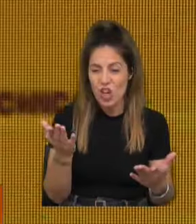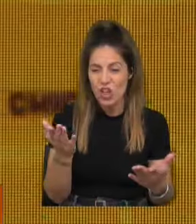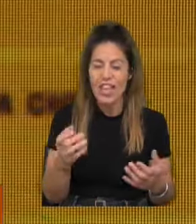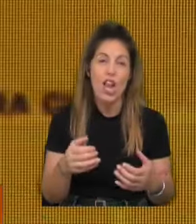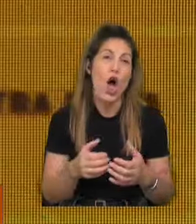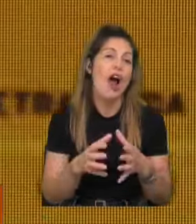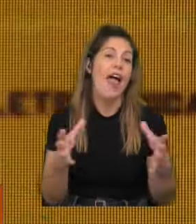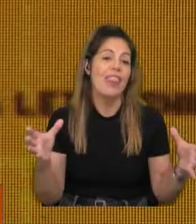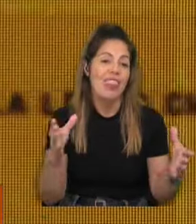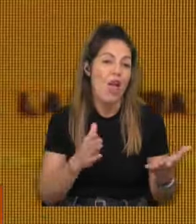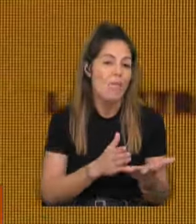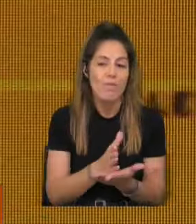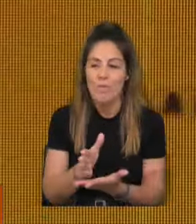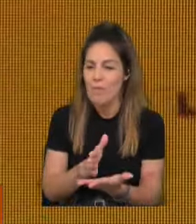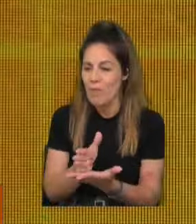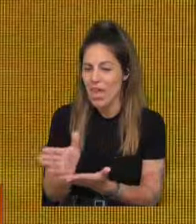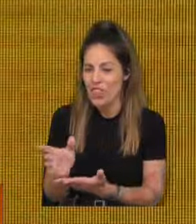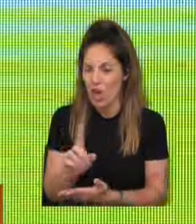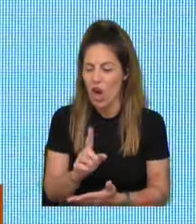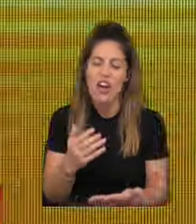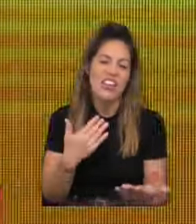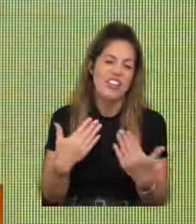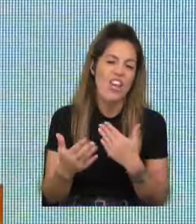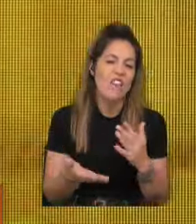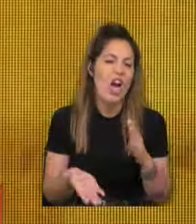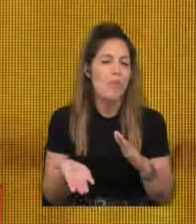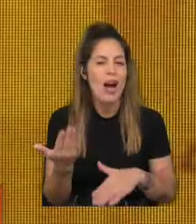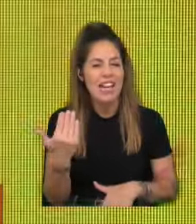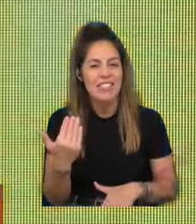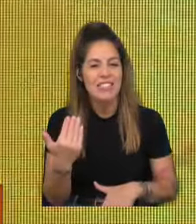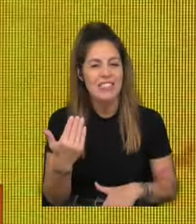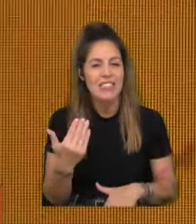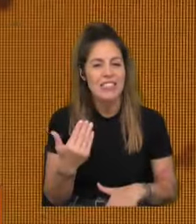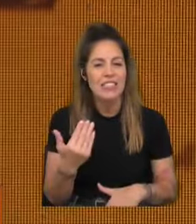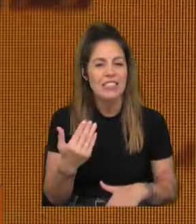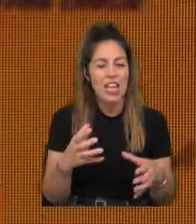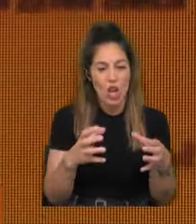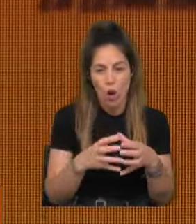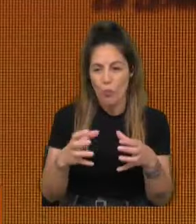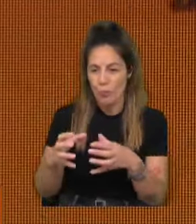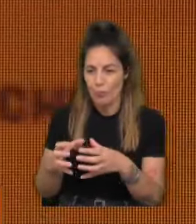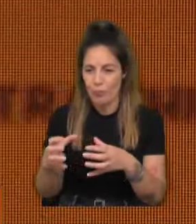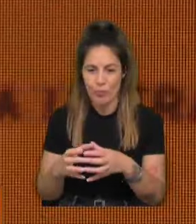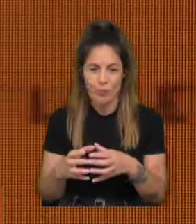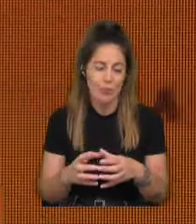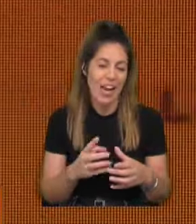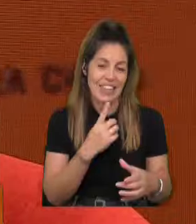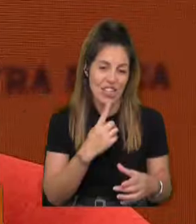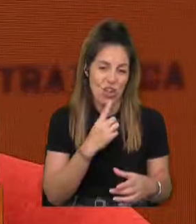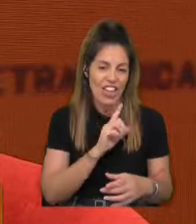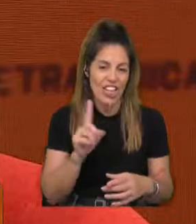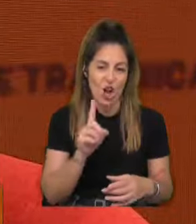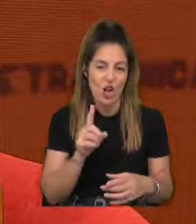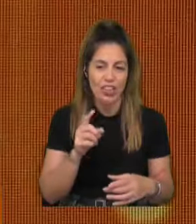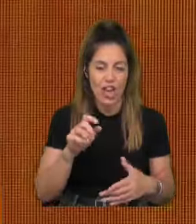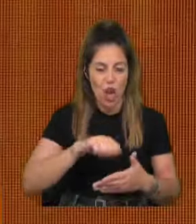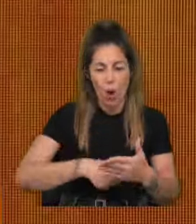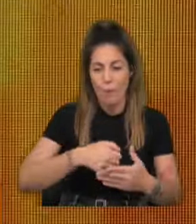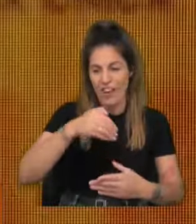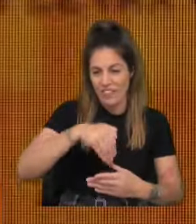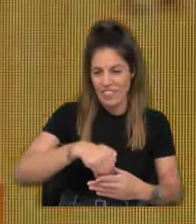medios este se habla más de la de las opciones partidarias que los plebiscitos eso es una realidad Cuando